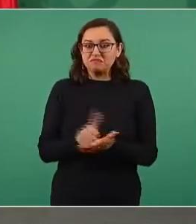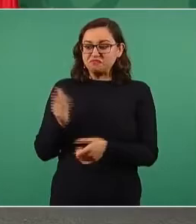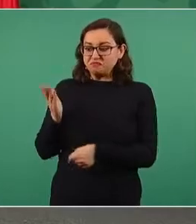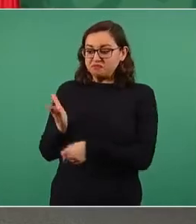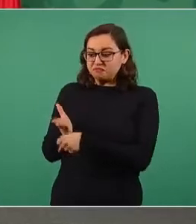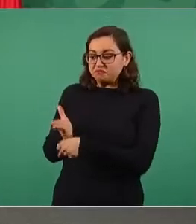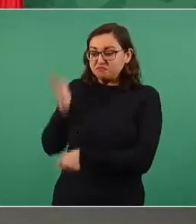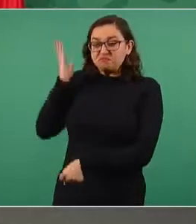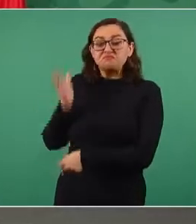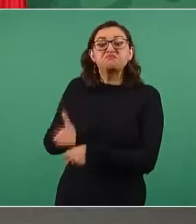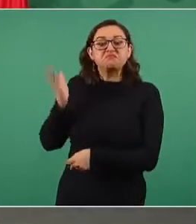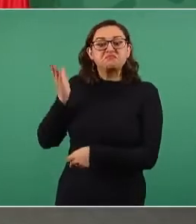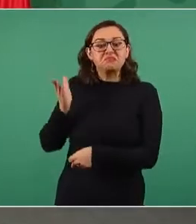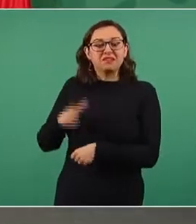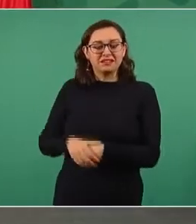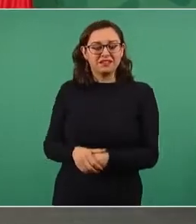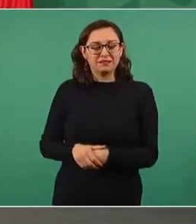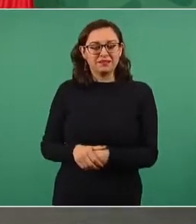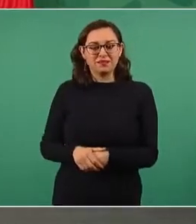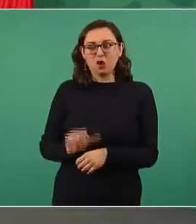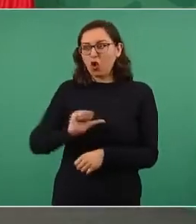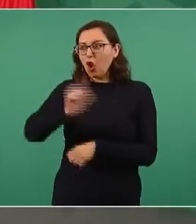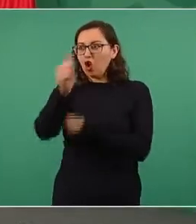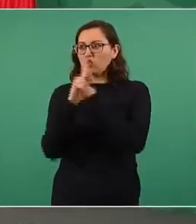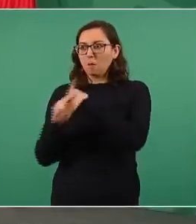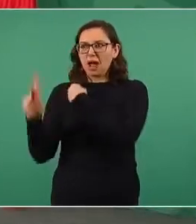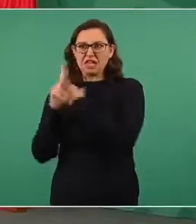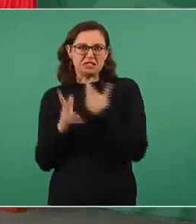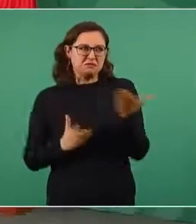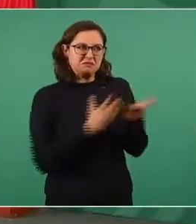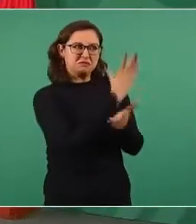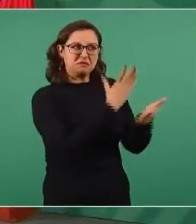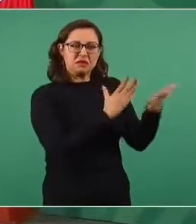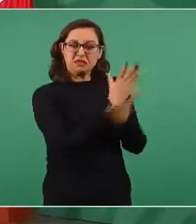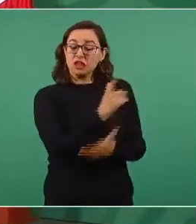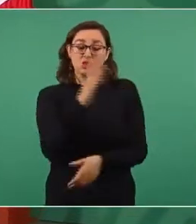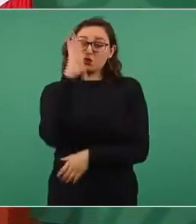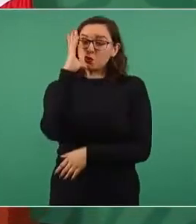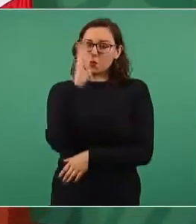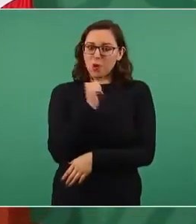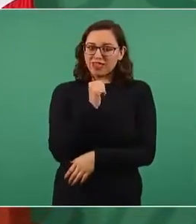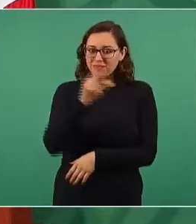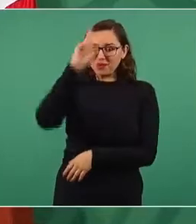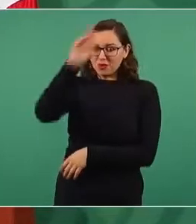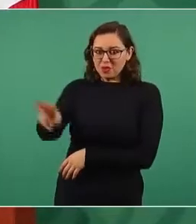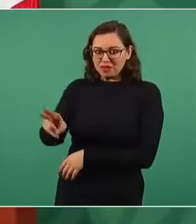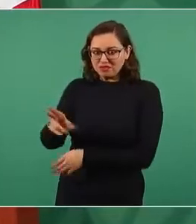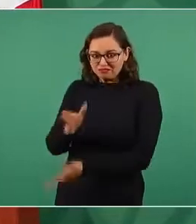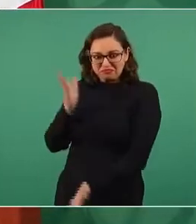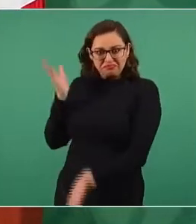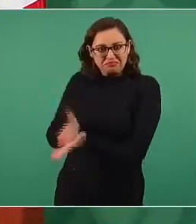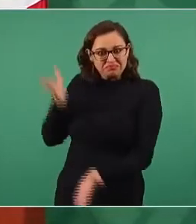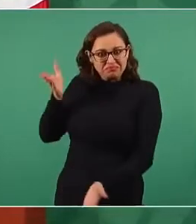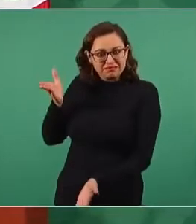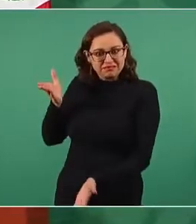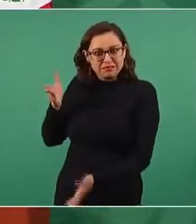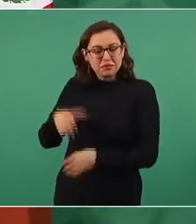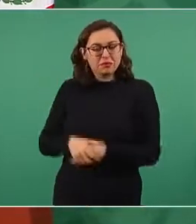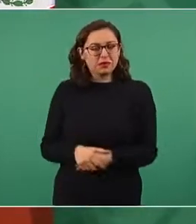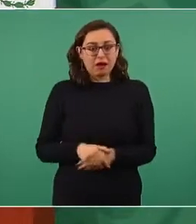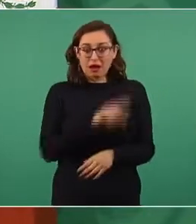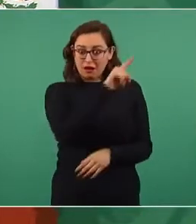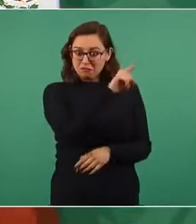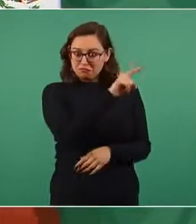vamos a decir, la influencia de gobiernos extranjeros en la política interior. Entonces, eso pues es un